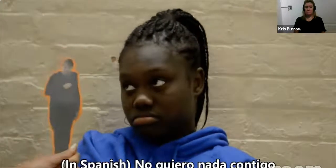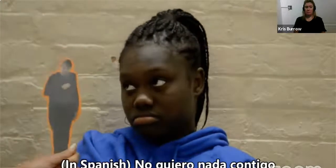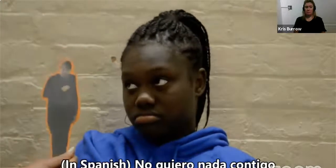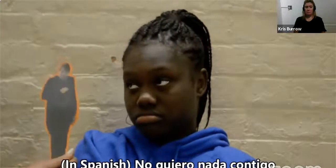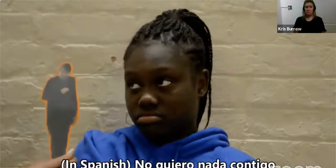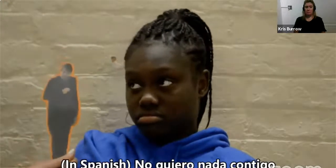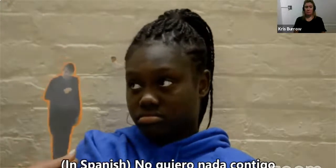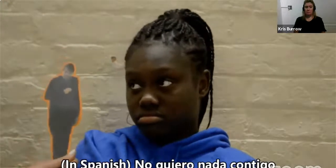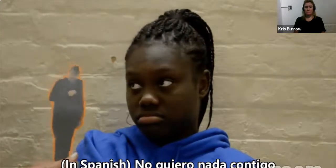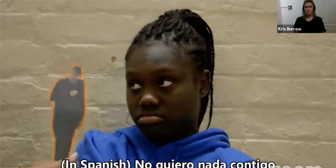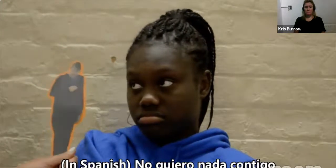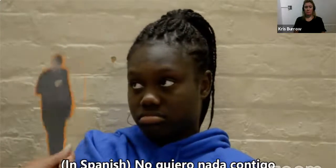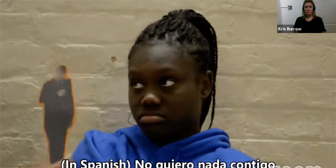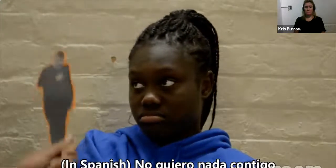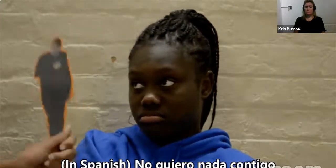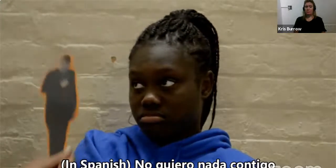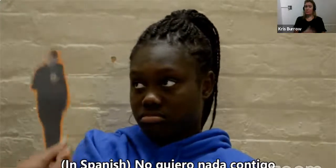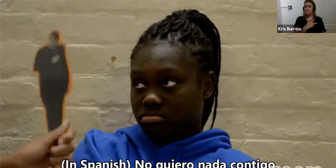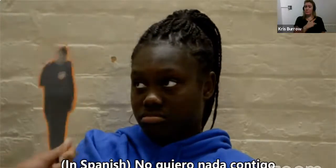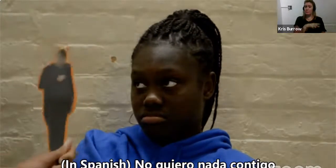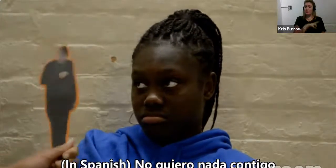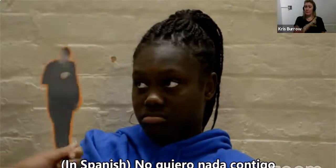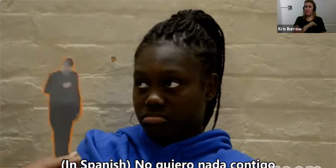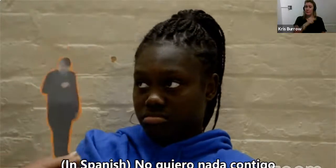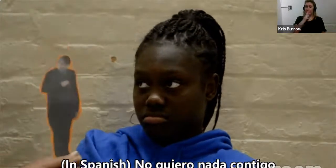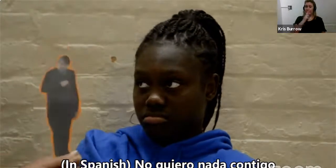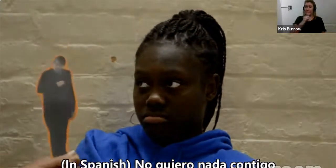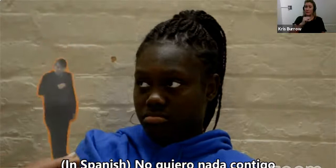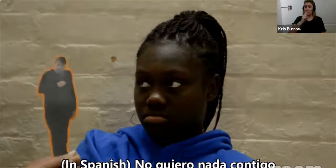No quiero nada contigo.